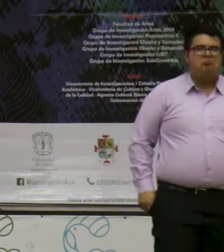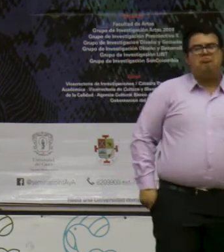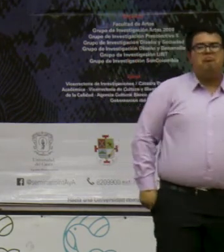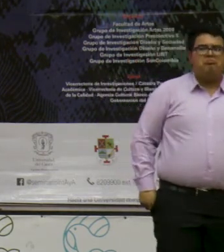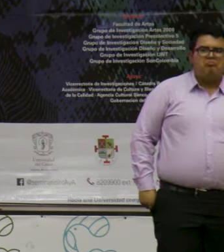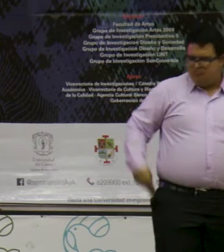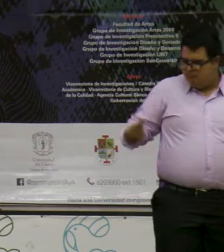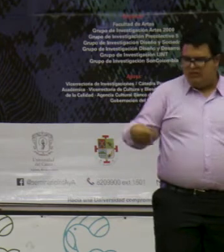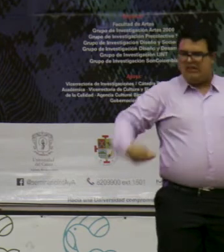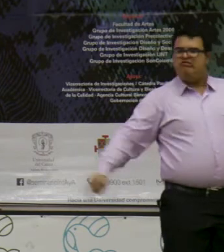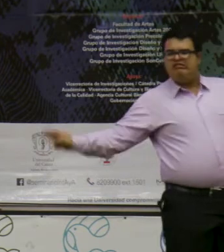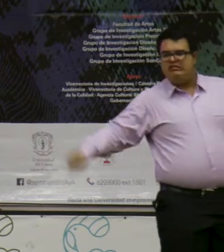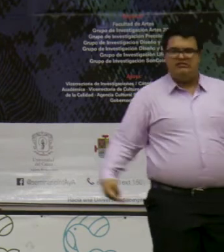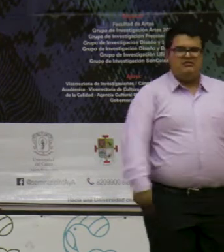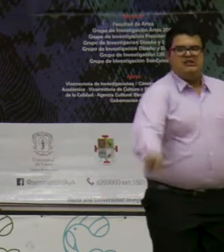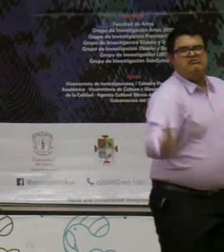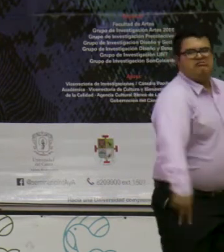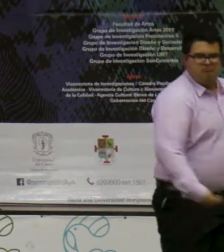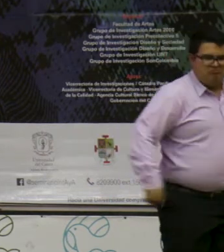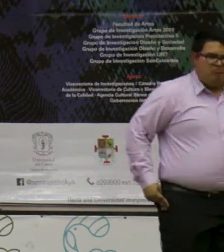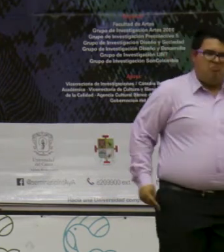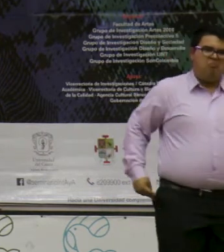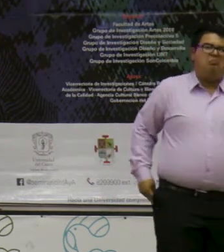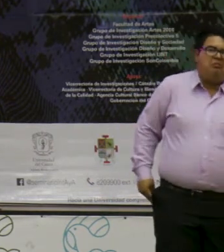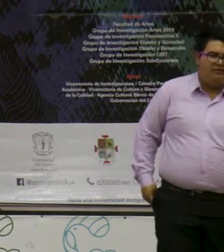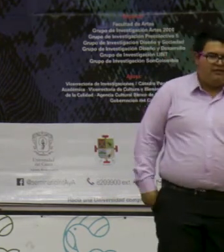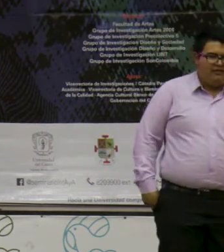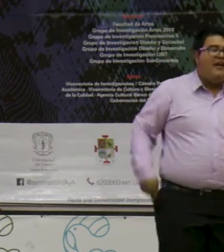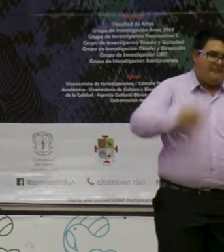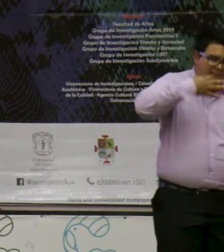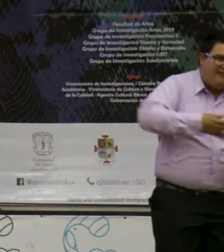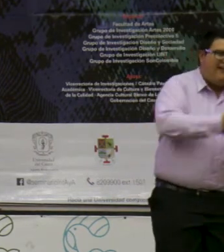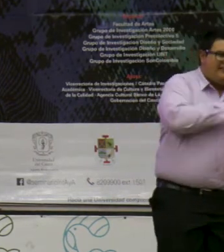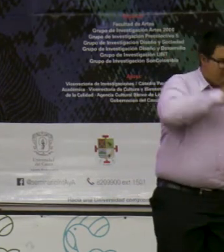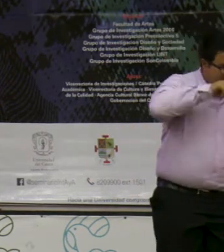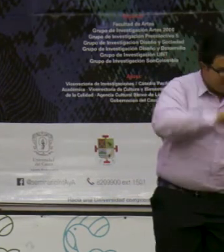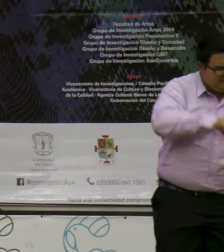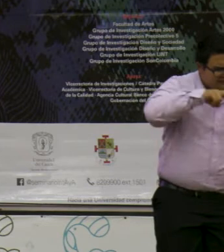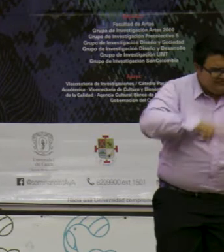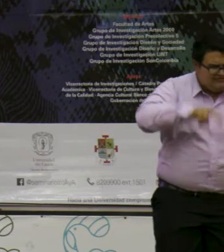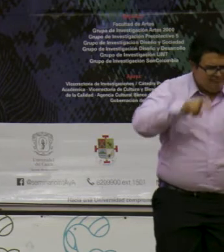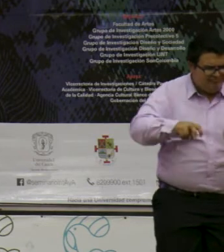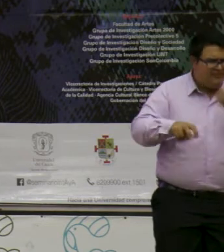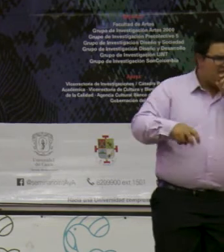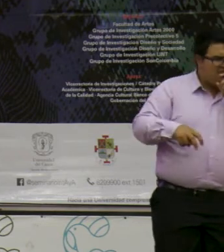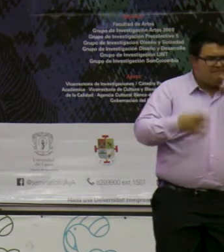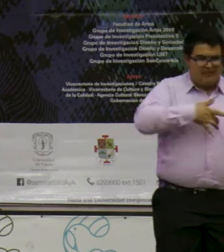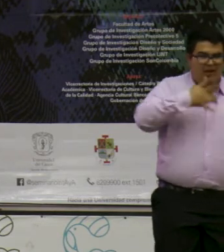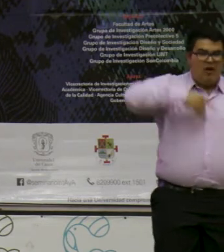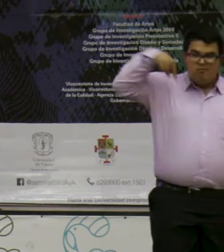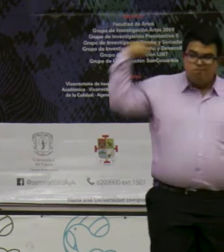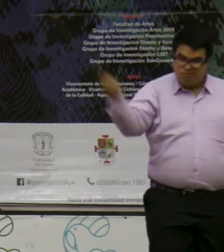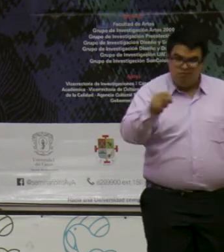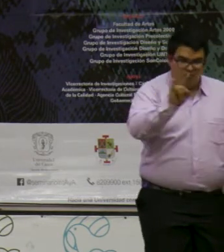de respeto. Es decir, a nadie, y además para esto se investigó y se dateó esas cosas serias que hay que hacer, nadie de los que